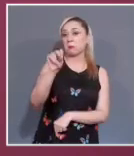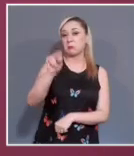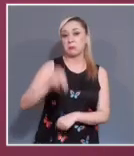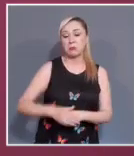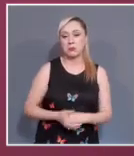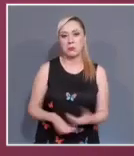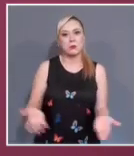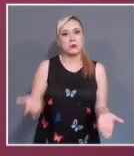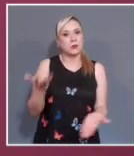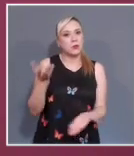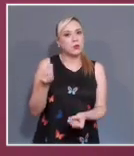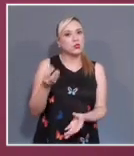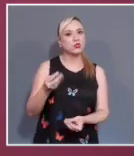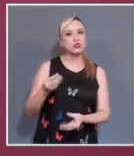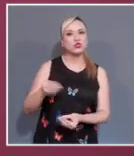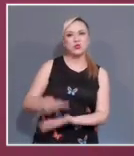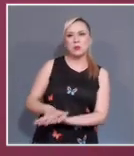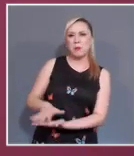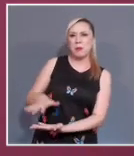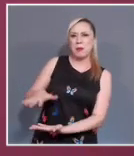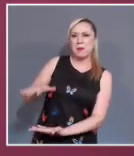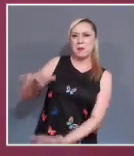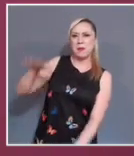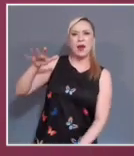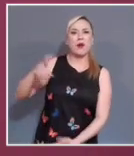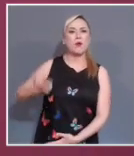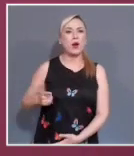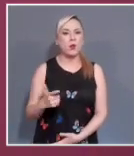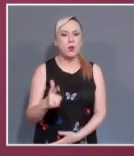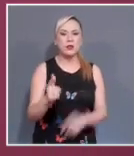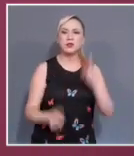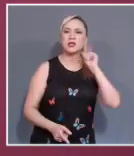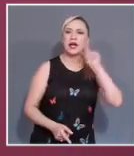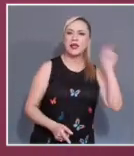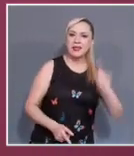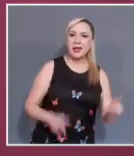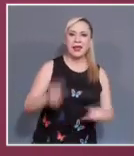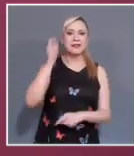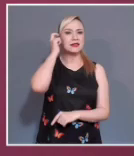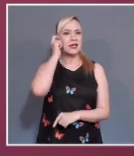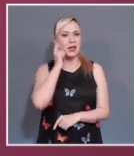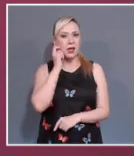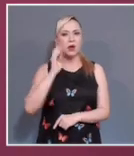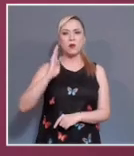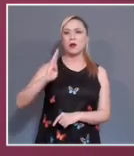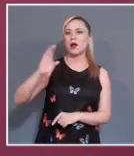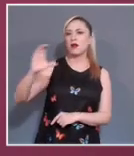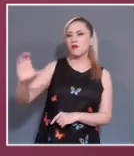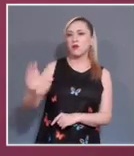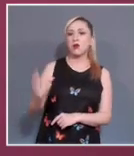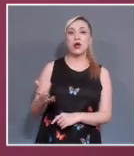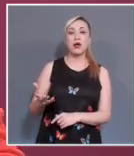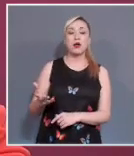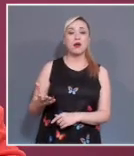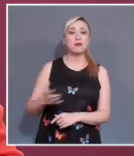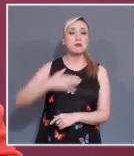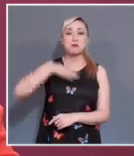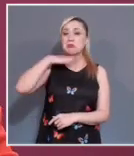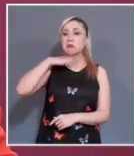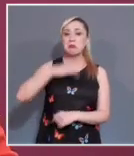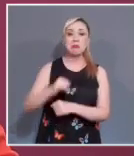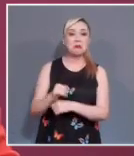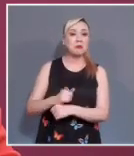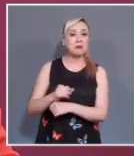el caso de Guanajuato, de Zacatecas, de Guerrero, de Baja California, porque no han avanzado todavía en